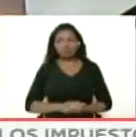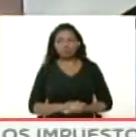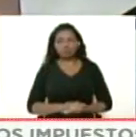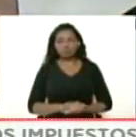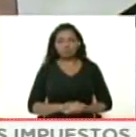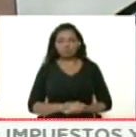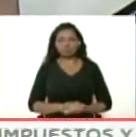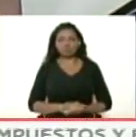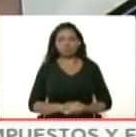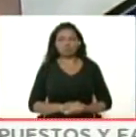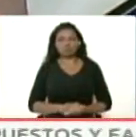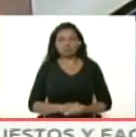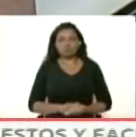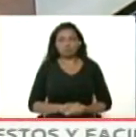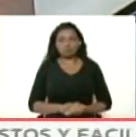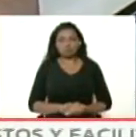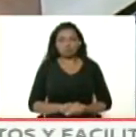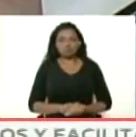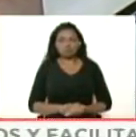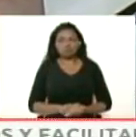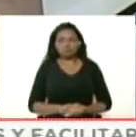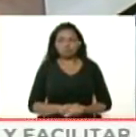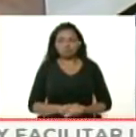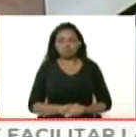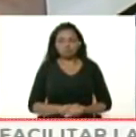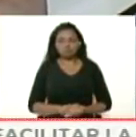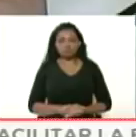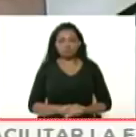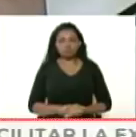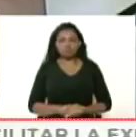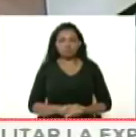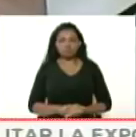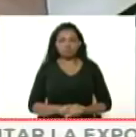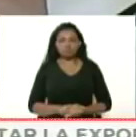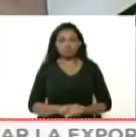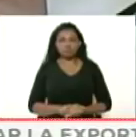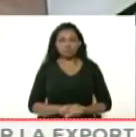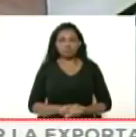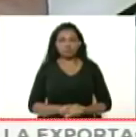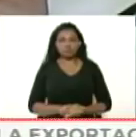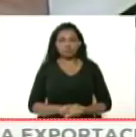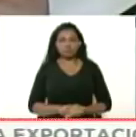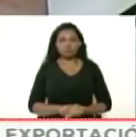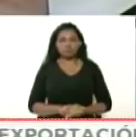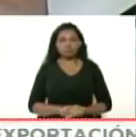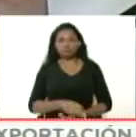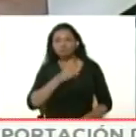Está el chimé. Aquí está, mire. Chimé. Jimé.